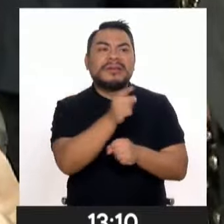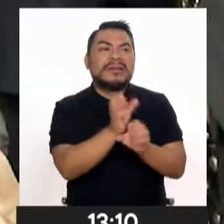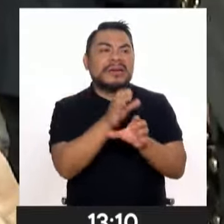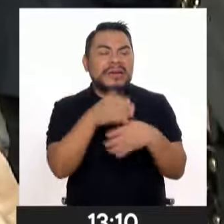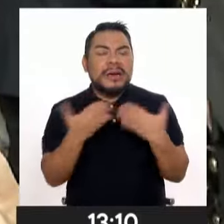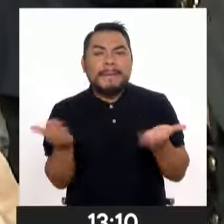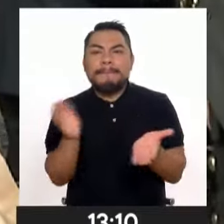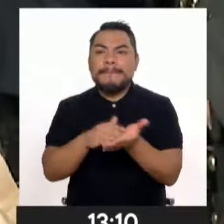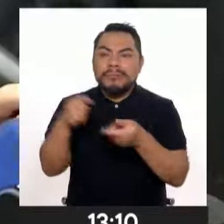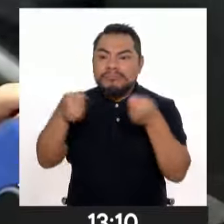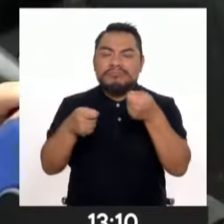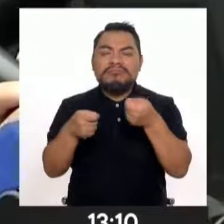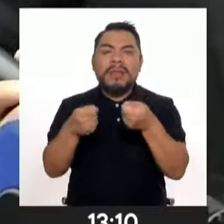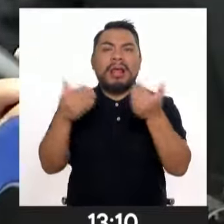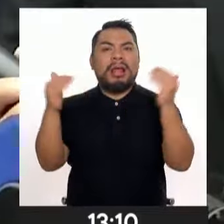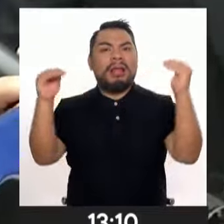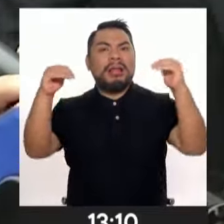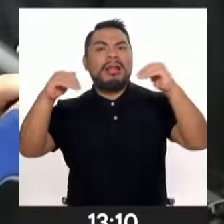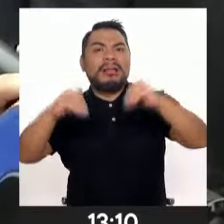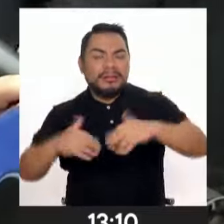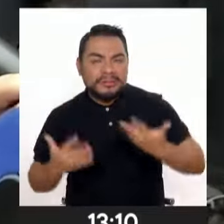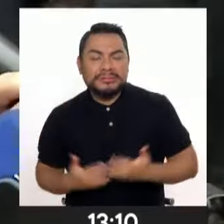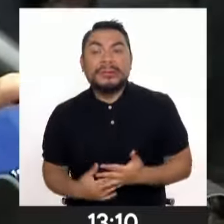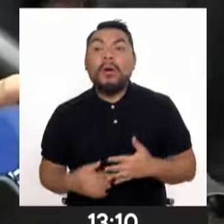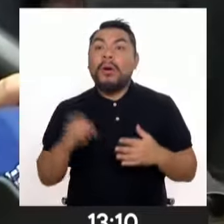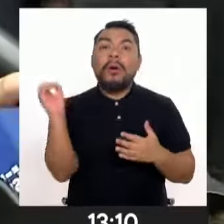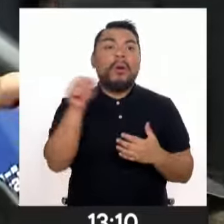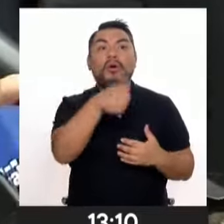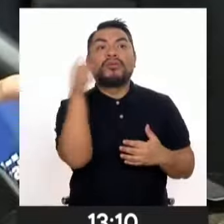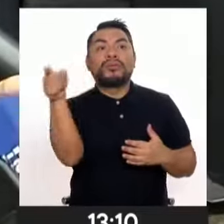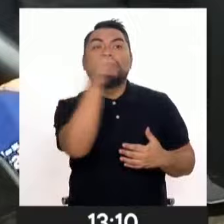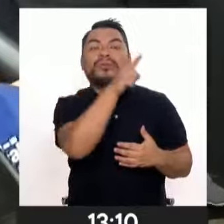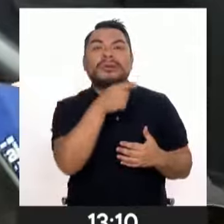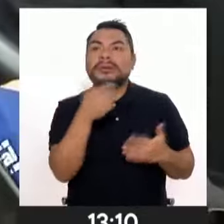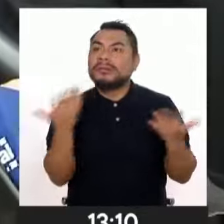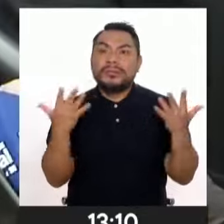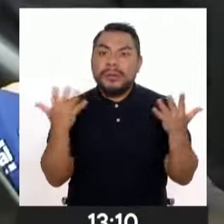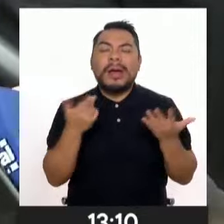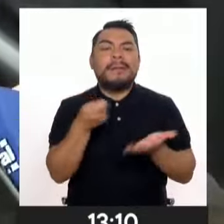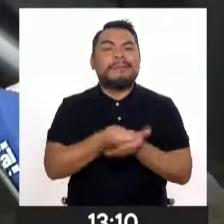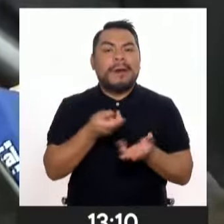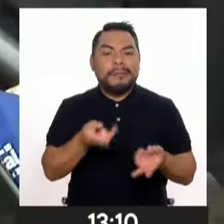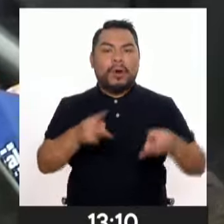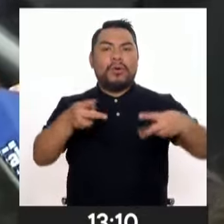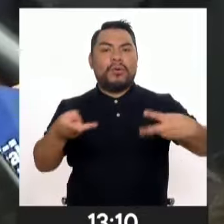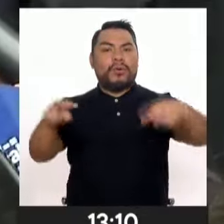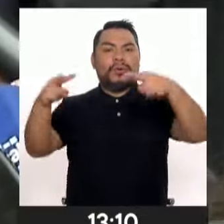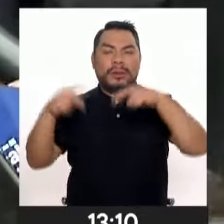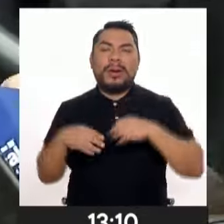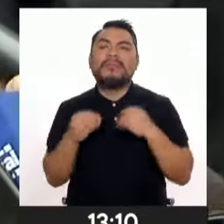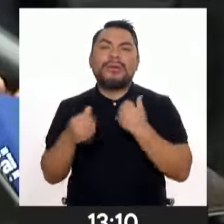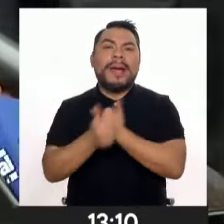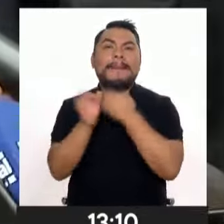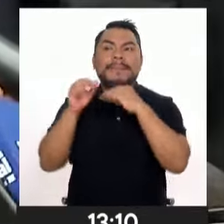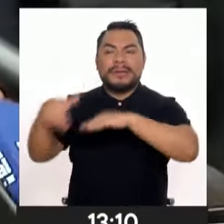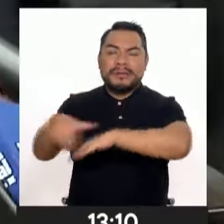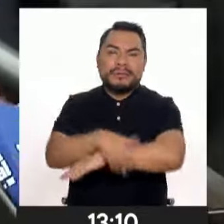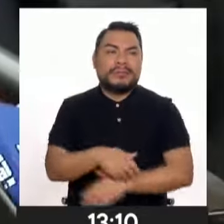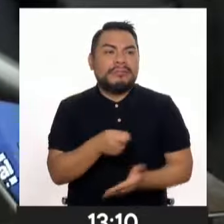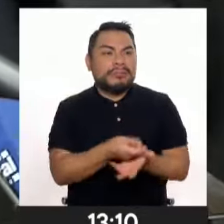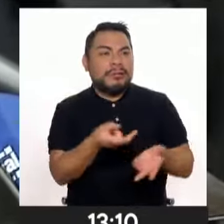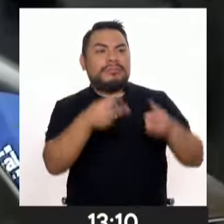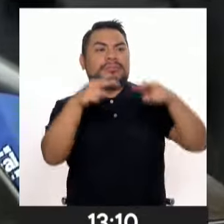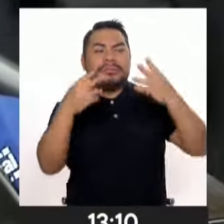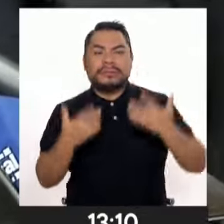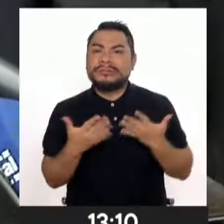creación de mayor producción. Genera sobrecostos también, los costos de la inseguridad. Los sobrecostos que genera la seguridad